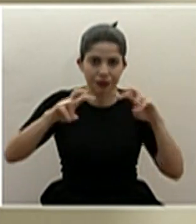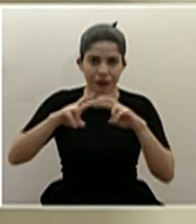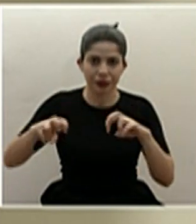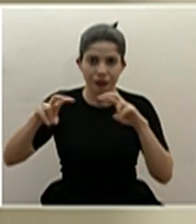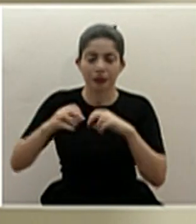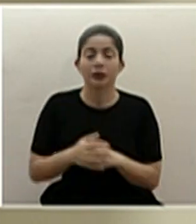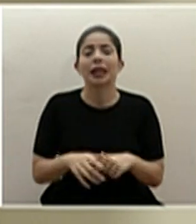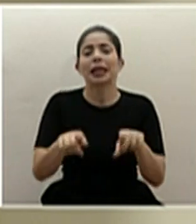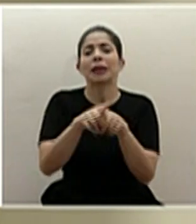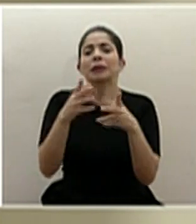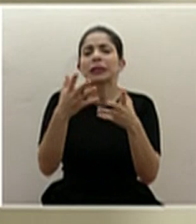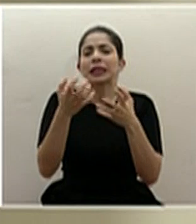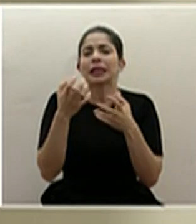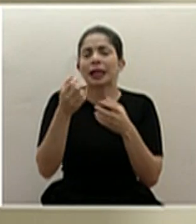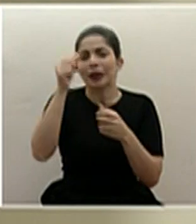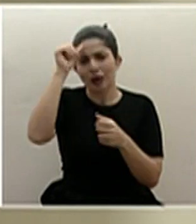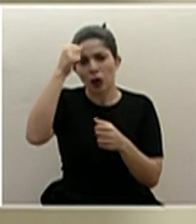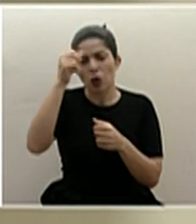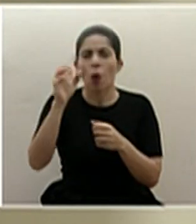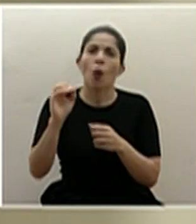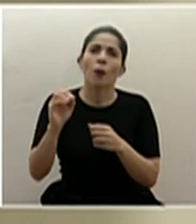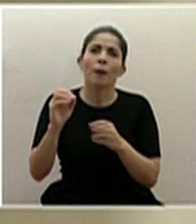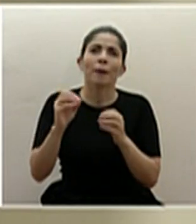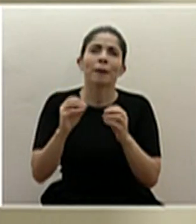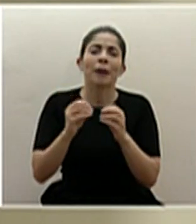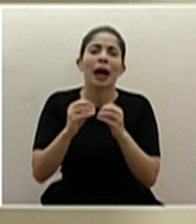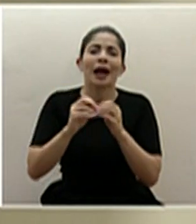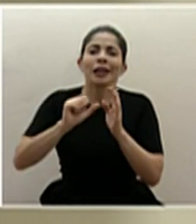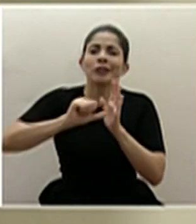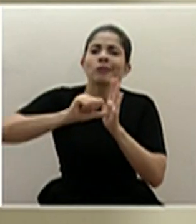recordar, o más bien hacer énfasis